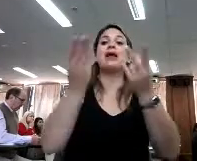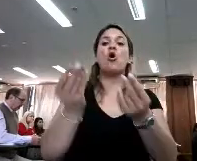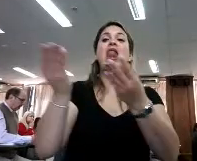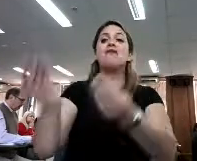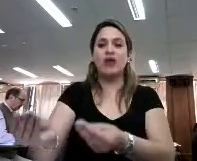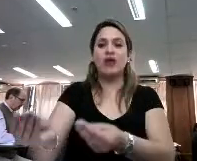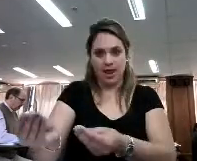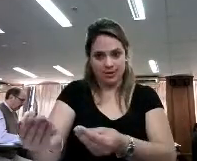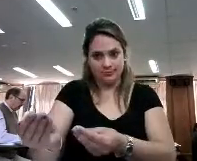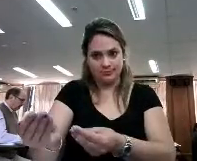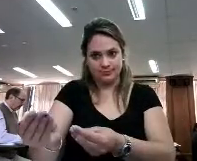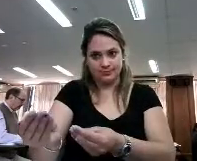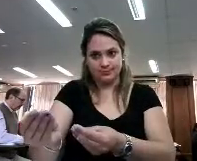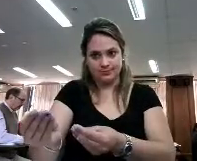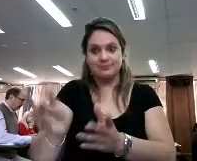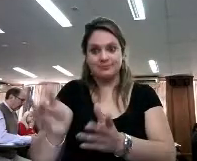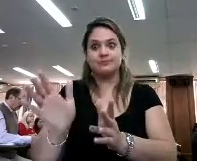ok.